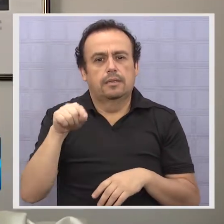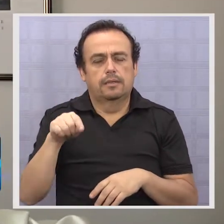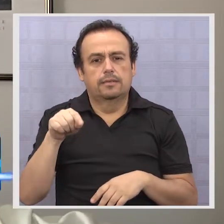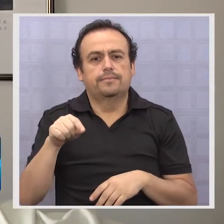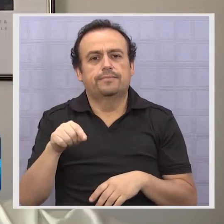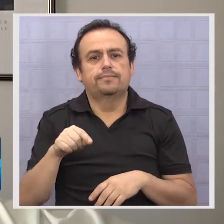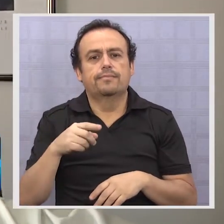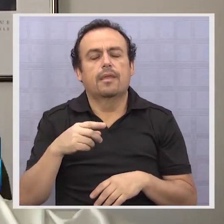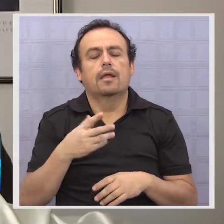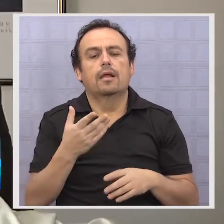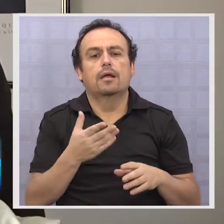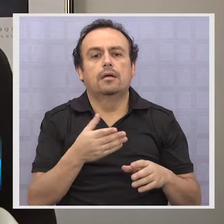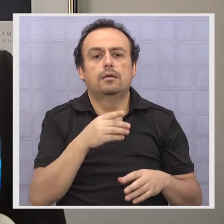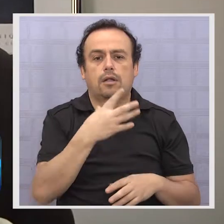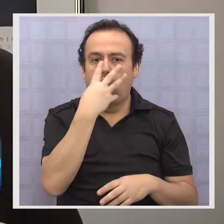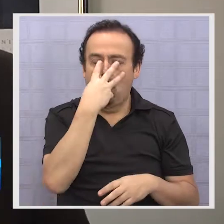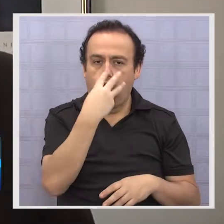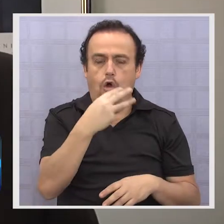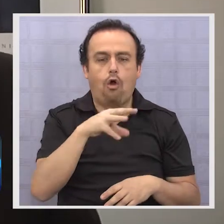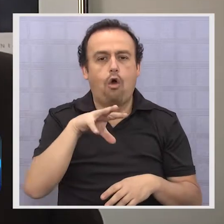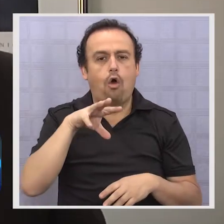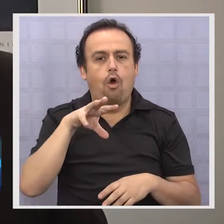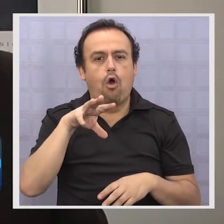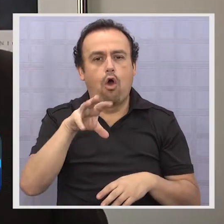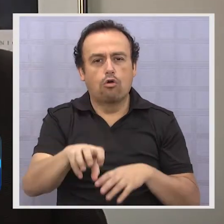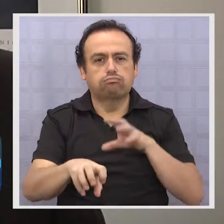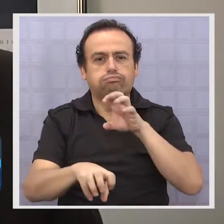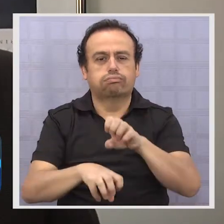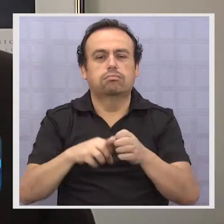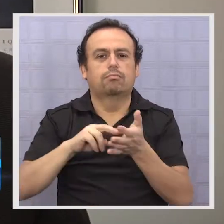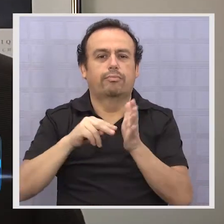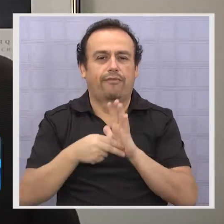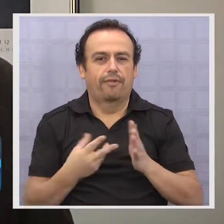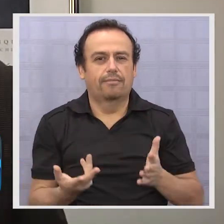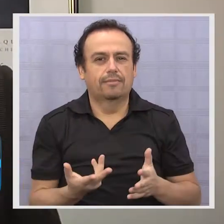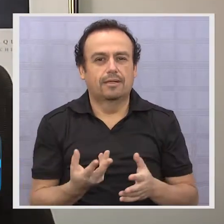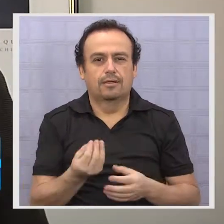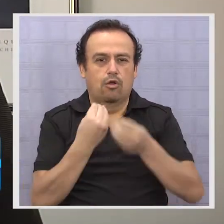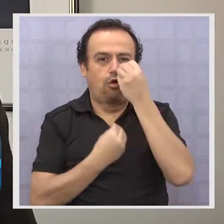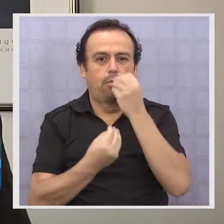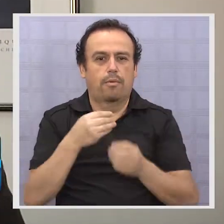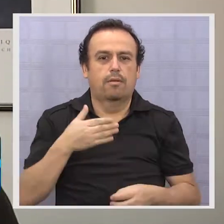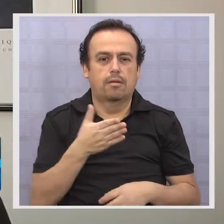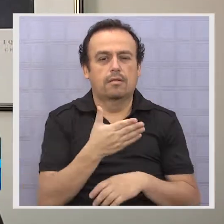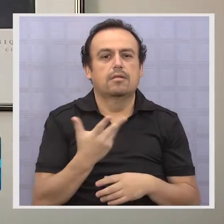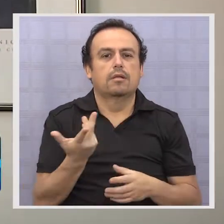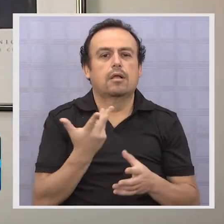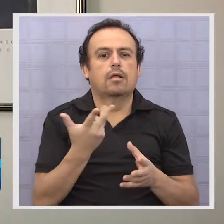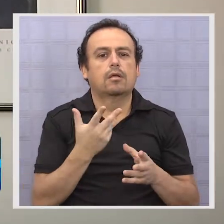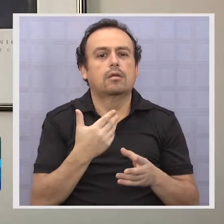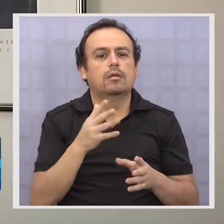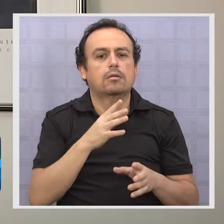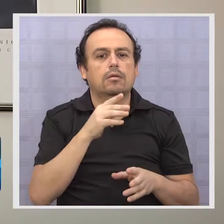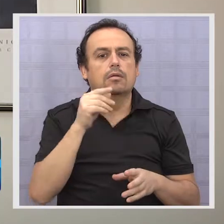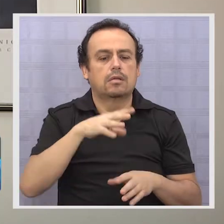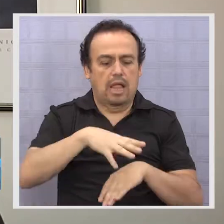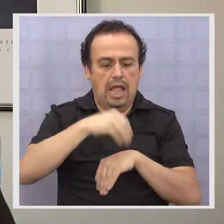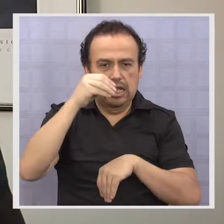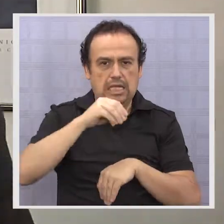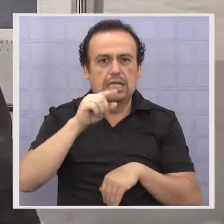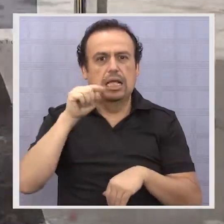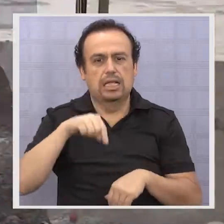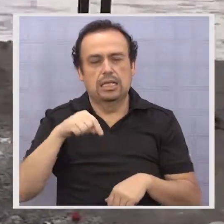el lobo marino. En algún momento nosotros, hace un tiempo atrás, habíamos de alguna forma establecido una cuota de captura para Arica Marina